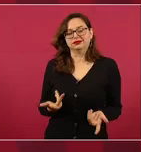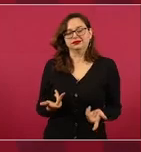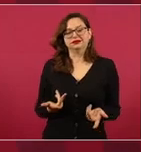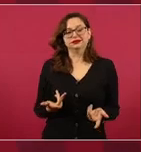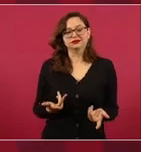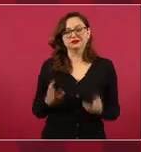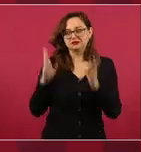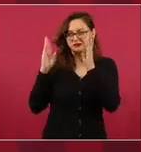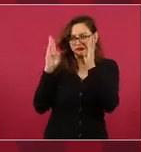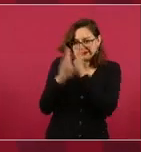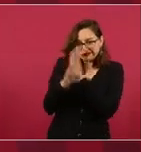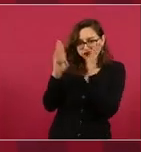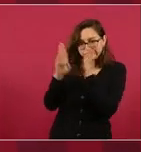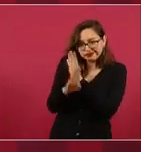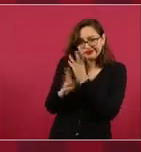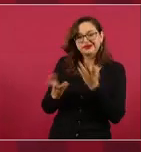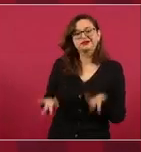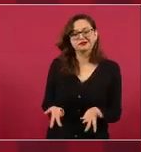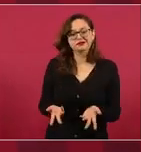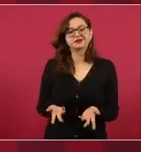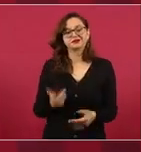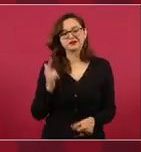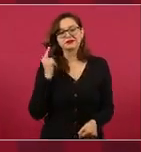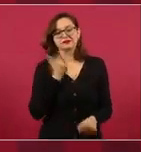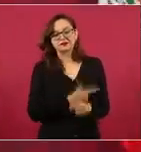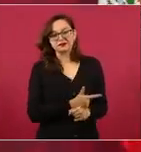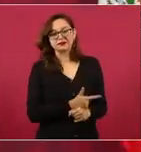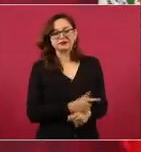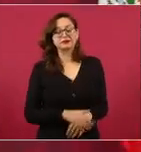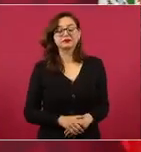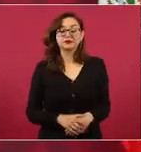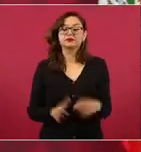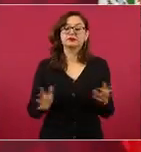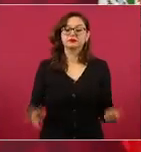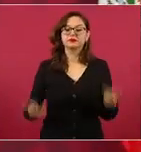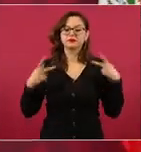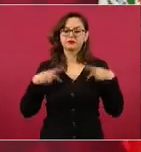de espionaje. De ahí se acercaba la gente,